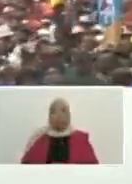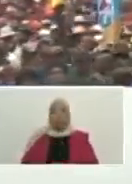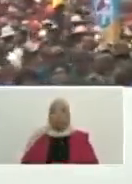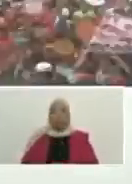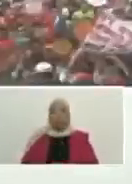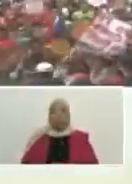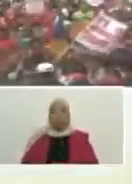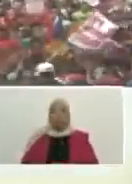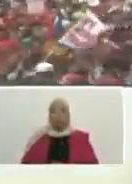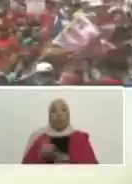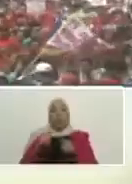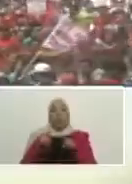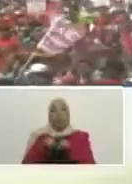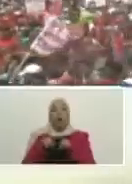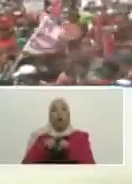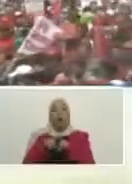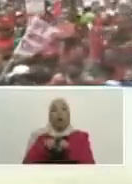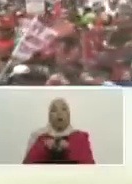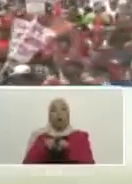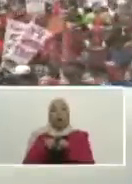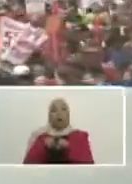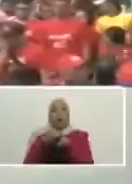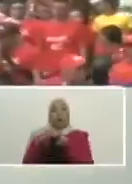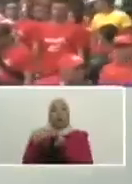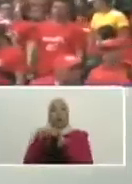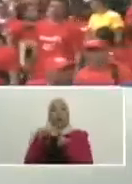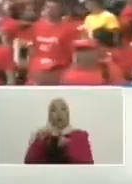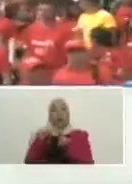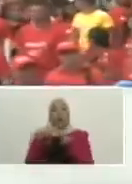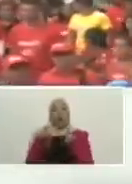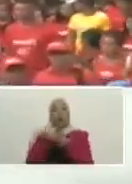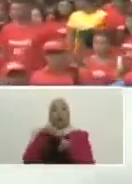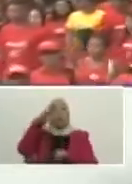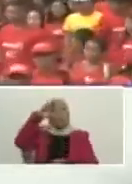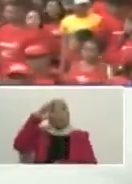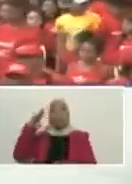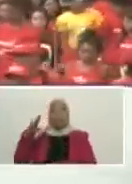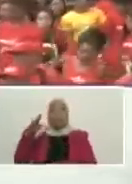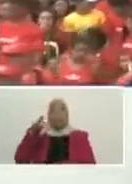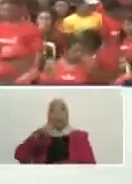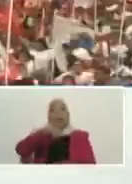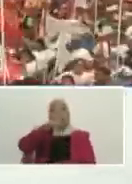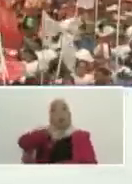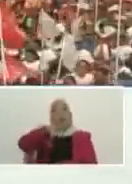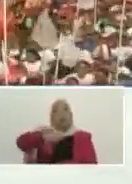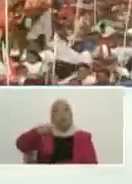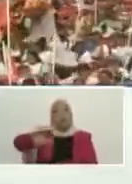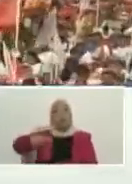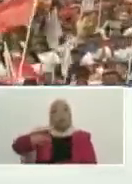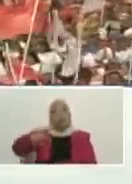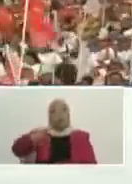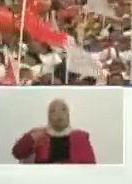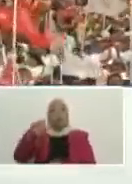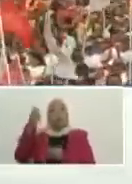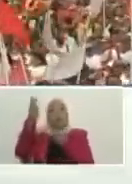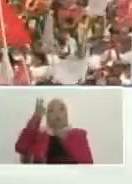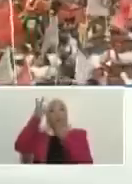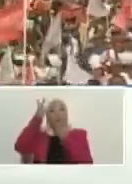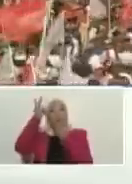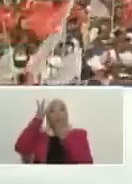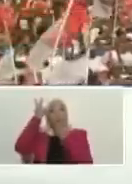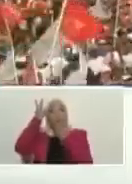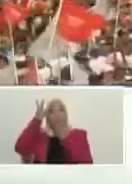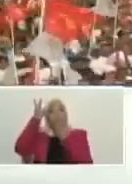Así pasó con el ejército de campesinos, de indios,